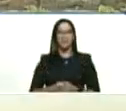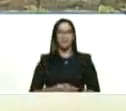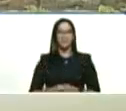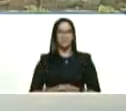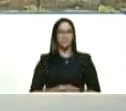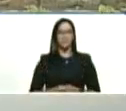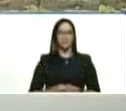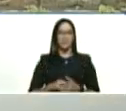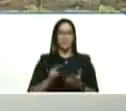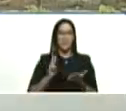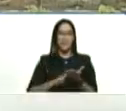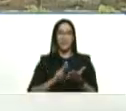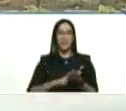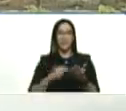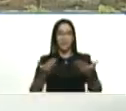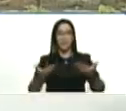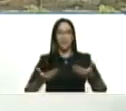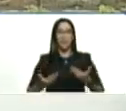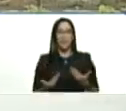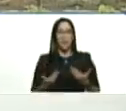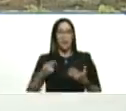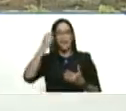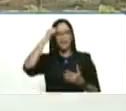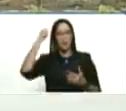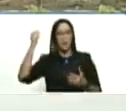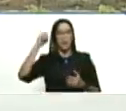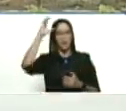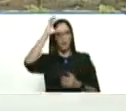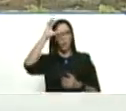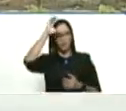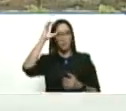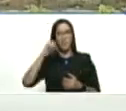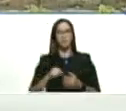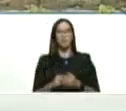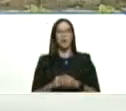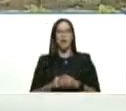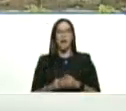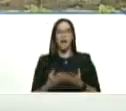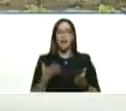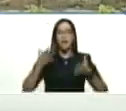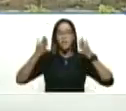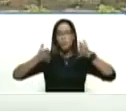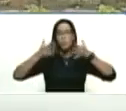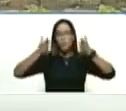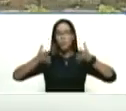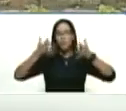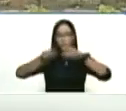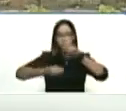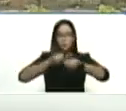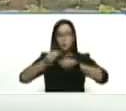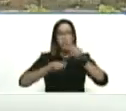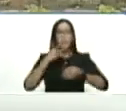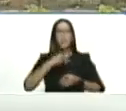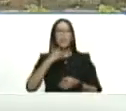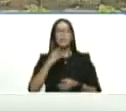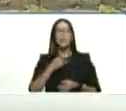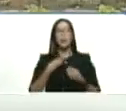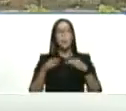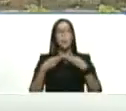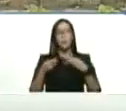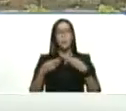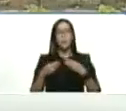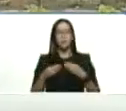De la realidad vinieron a la teoría, al conocimiento, a la formulación de la política pública. Y de la teoría